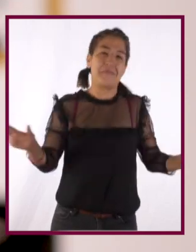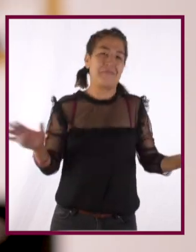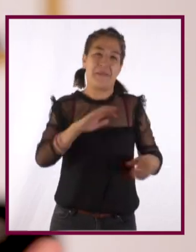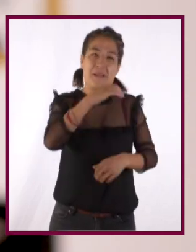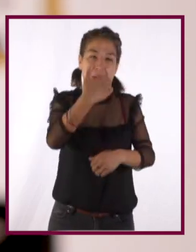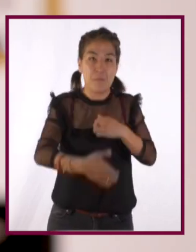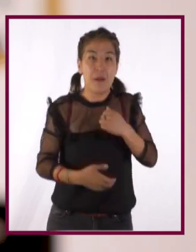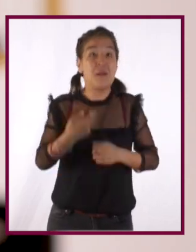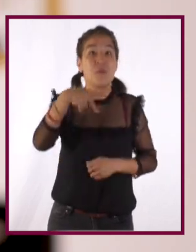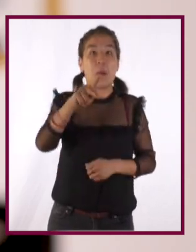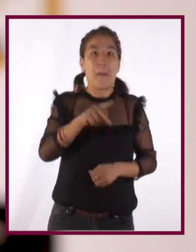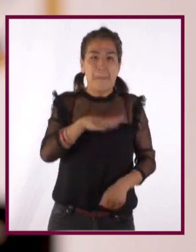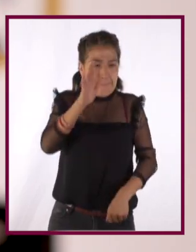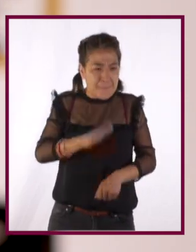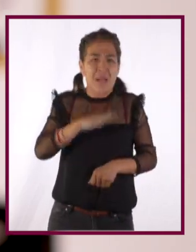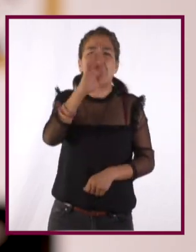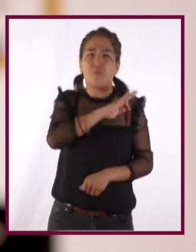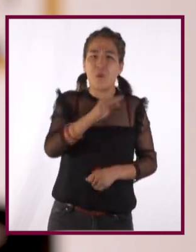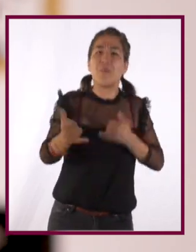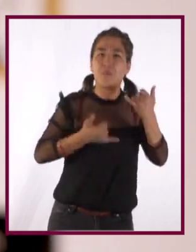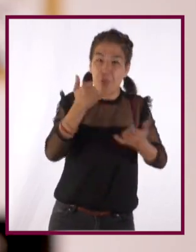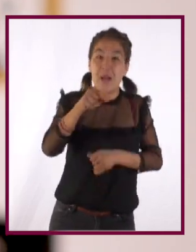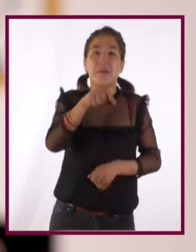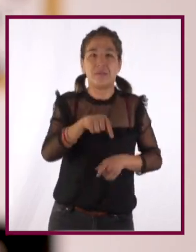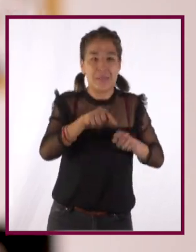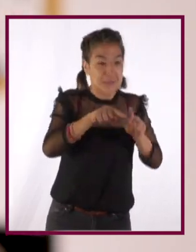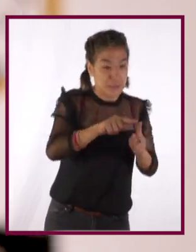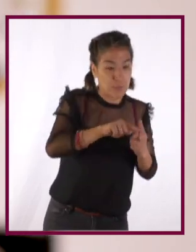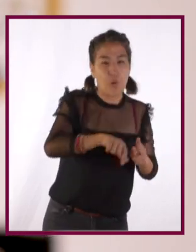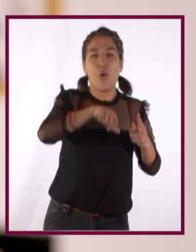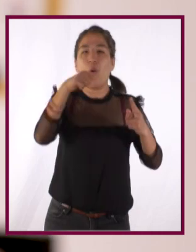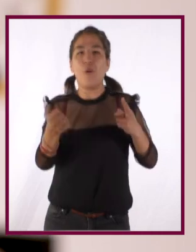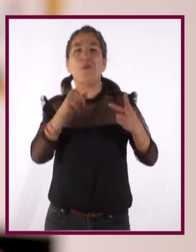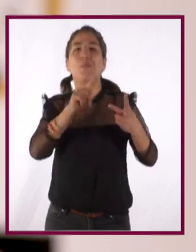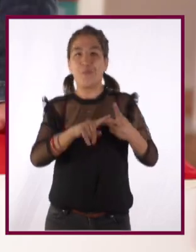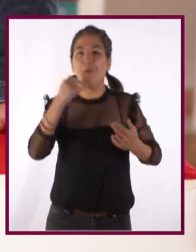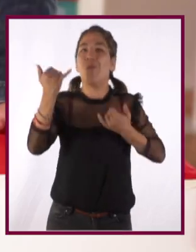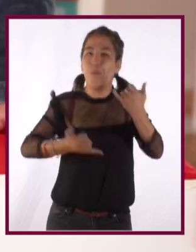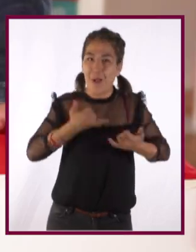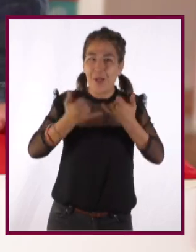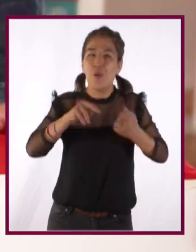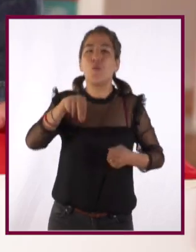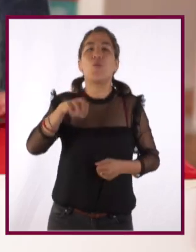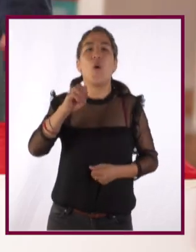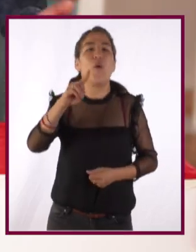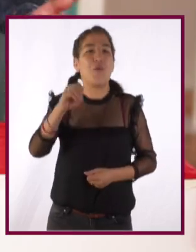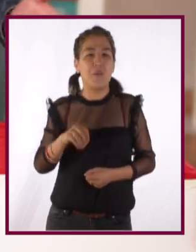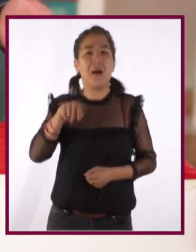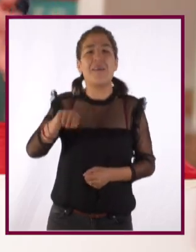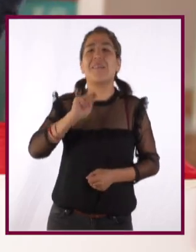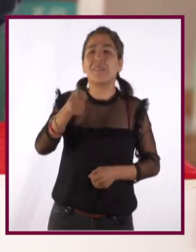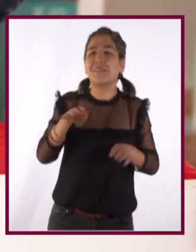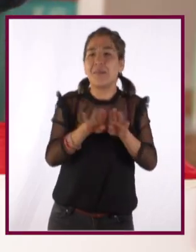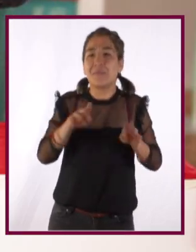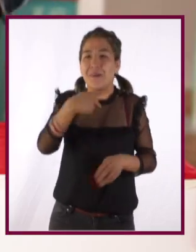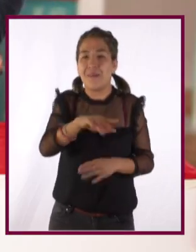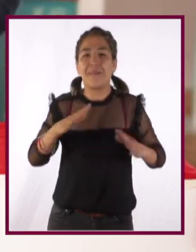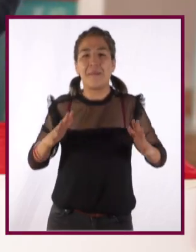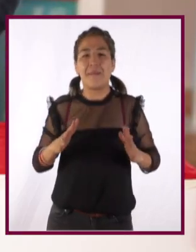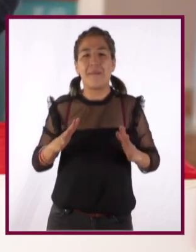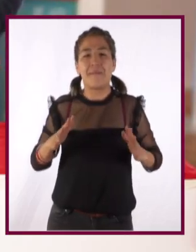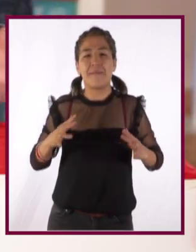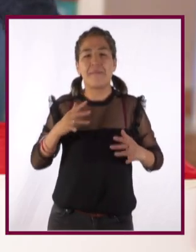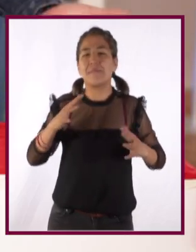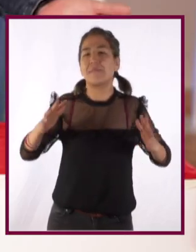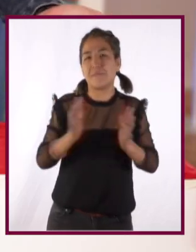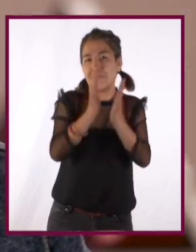Pero si todavía tenemos otra jugada, entonces de ahí podría salir otro nodo. Ujú. De esta manera vemos cómo una